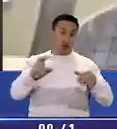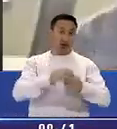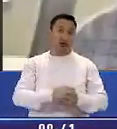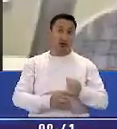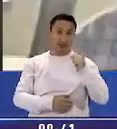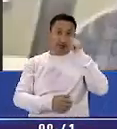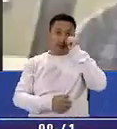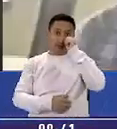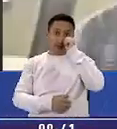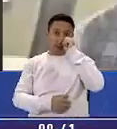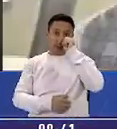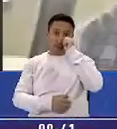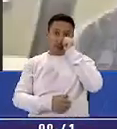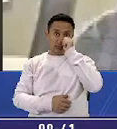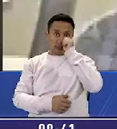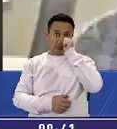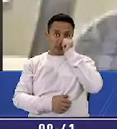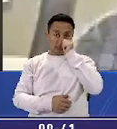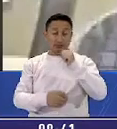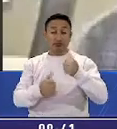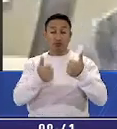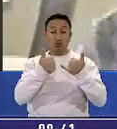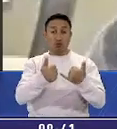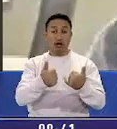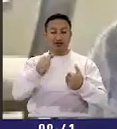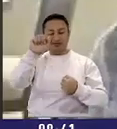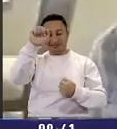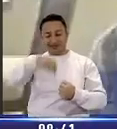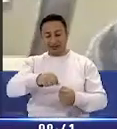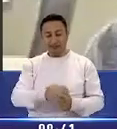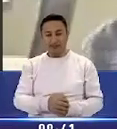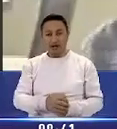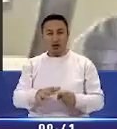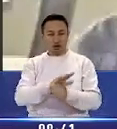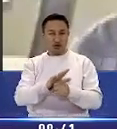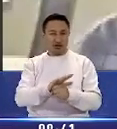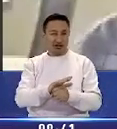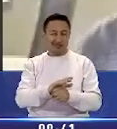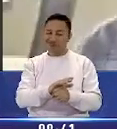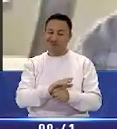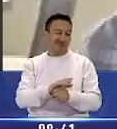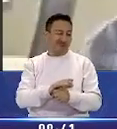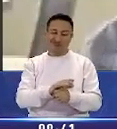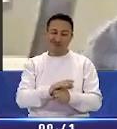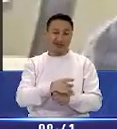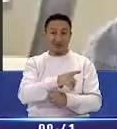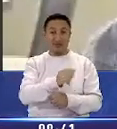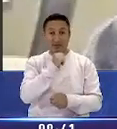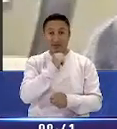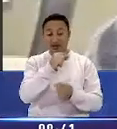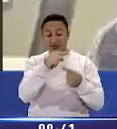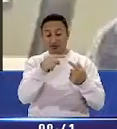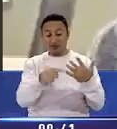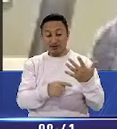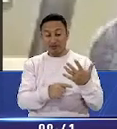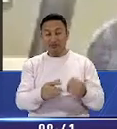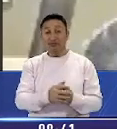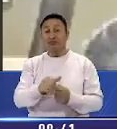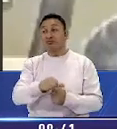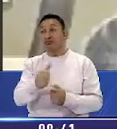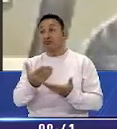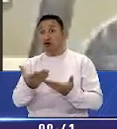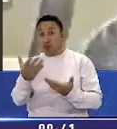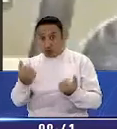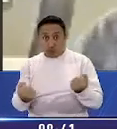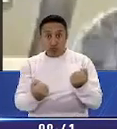Es buena. Digo, sí, es buena. ¿Es suficiente? No es suficiente. Hay otras cosas que se